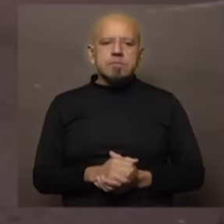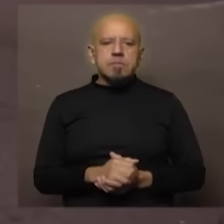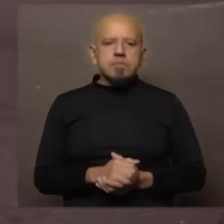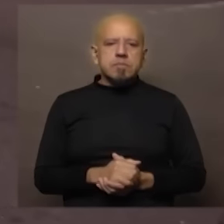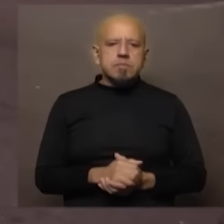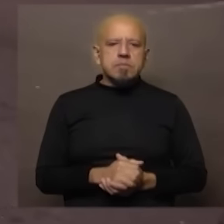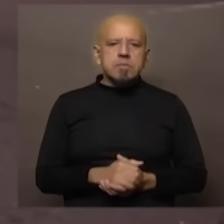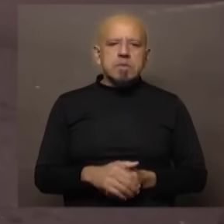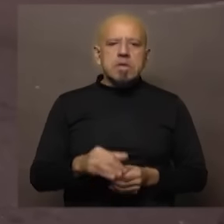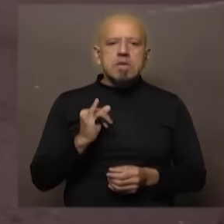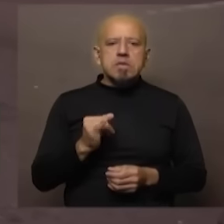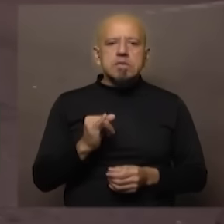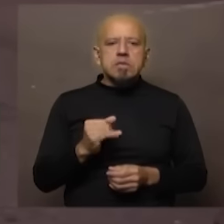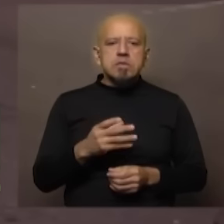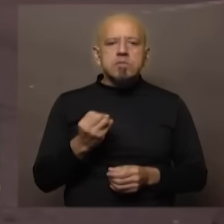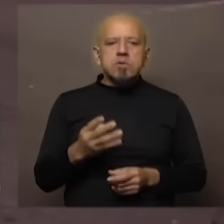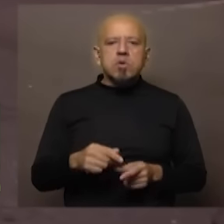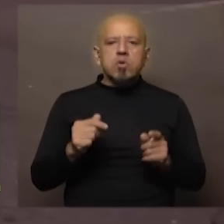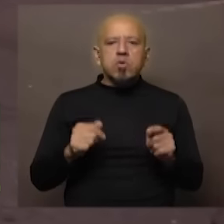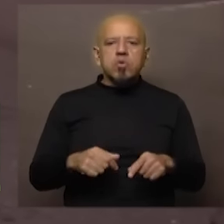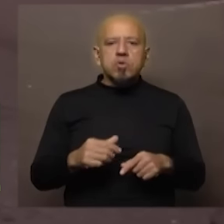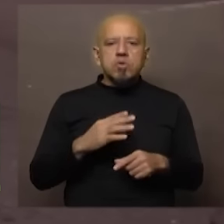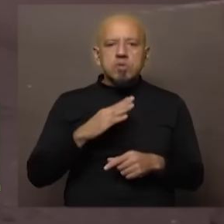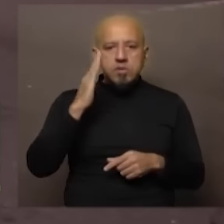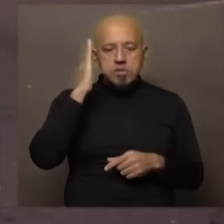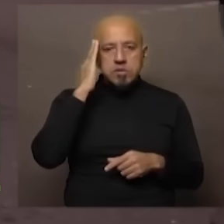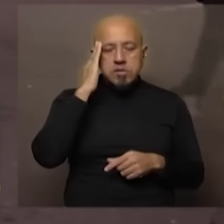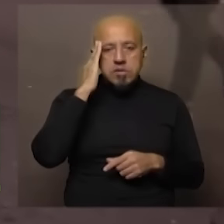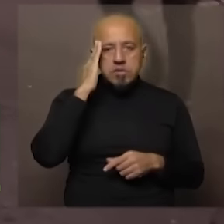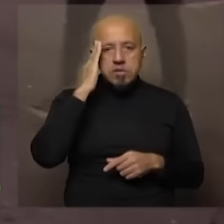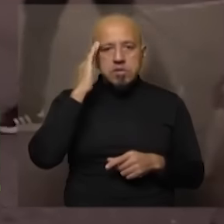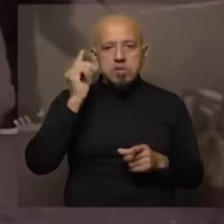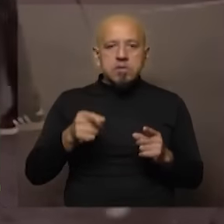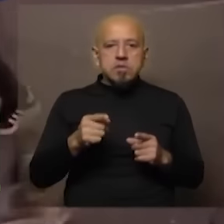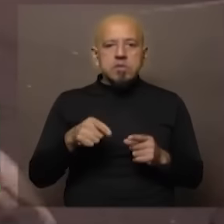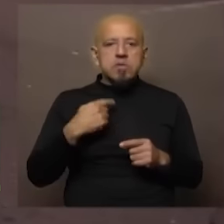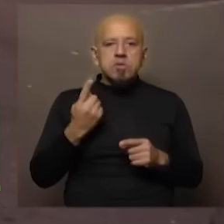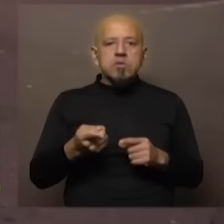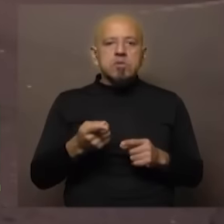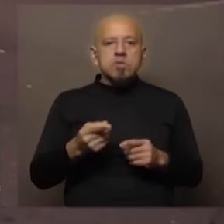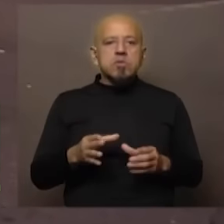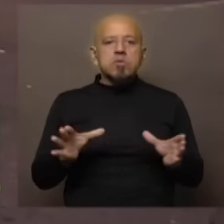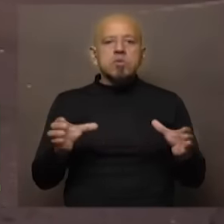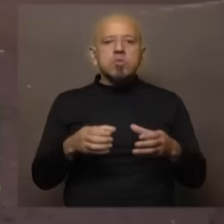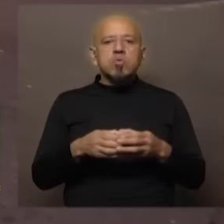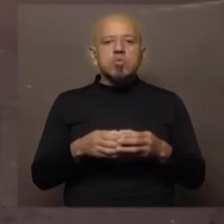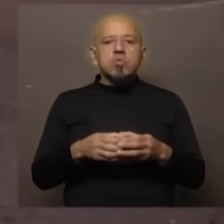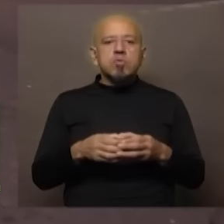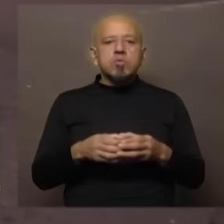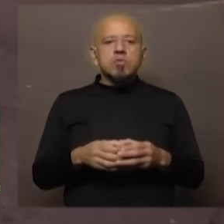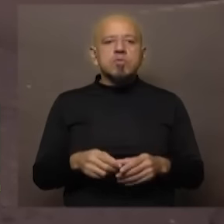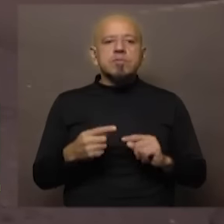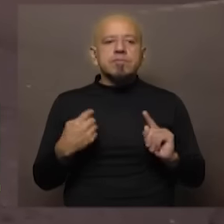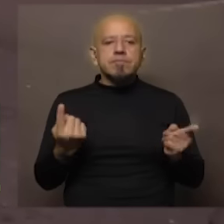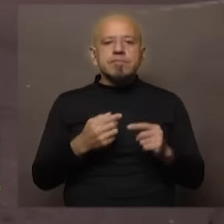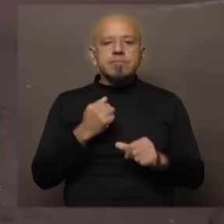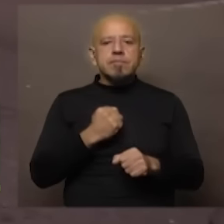Así es, Natalia, porque en la jornada de hoy se conoció un comunicado de Otras, que es el colectivo que nuclea justamente a las